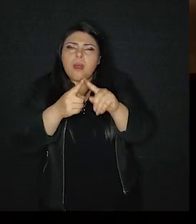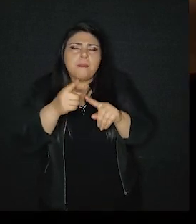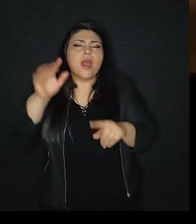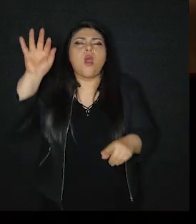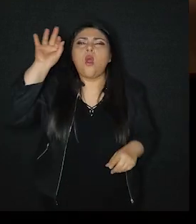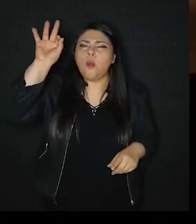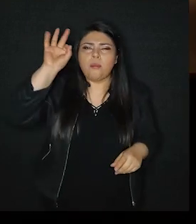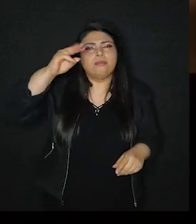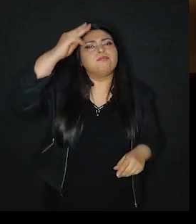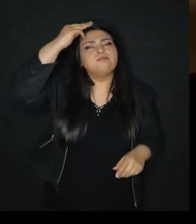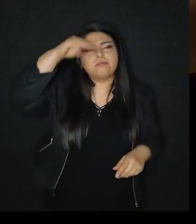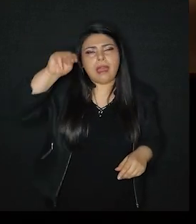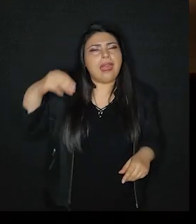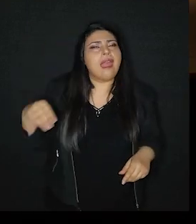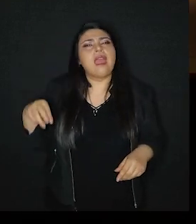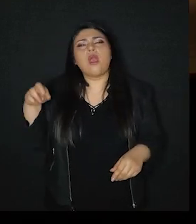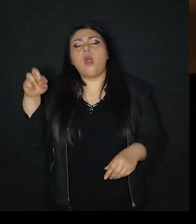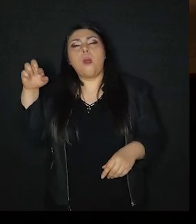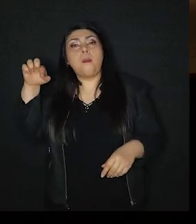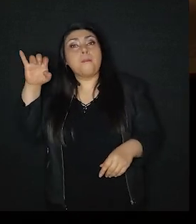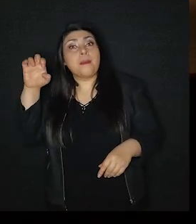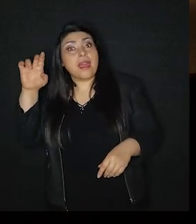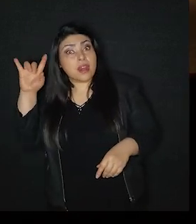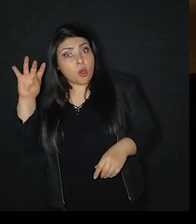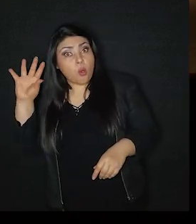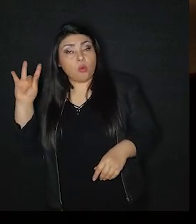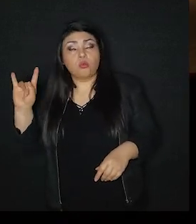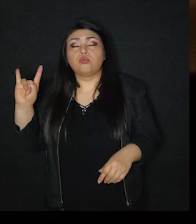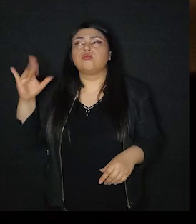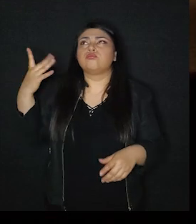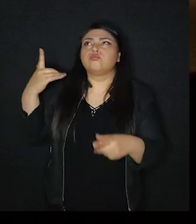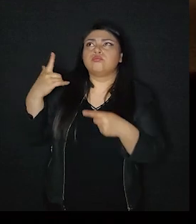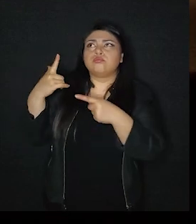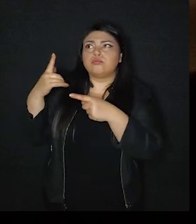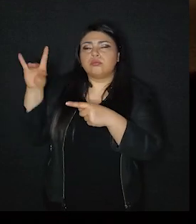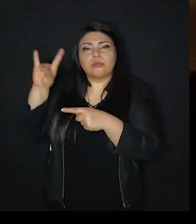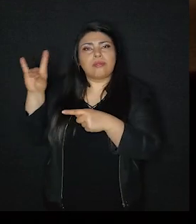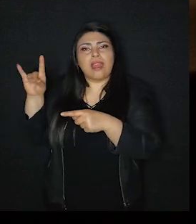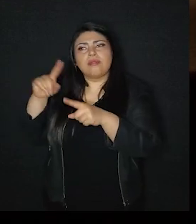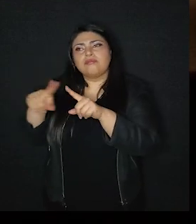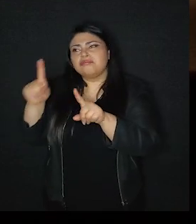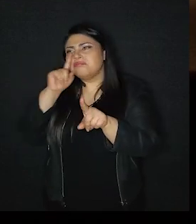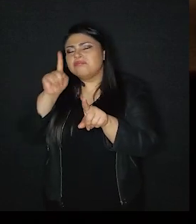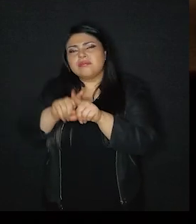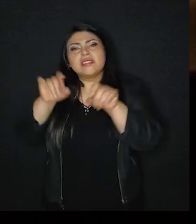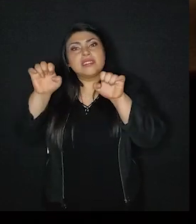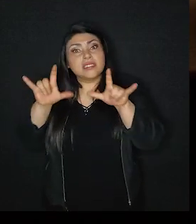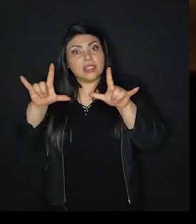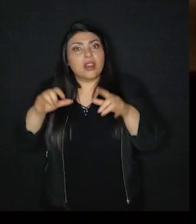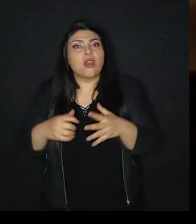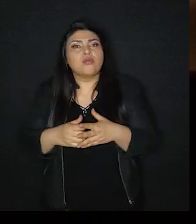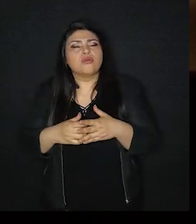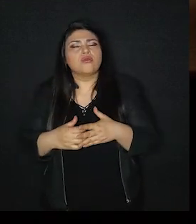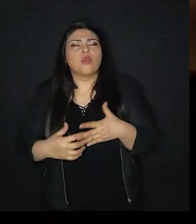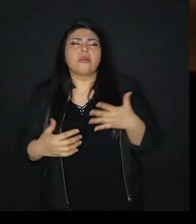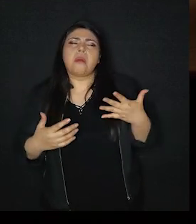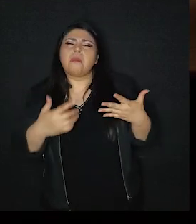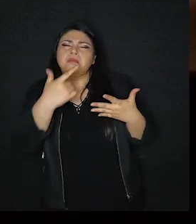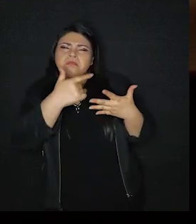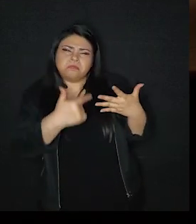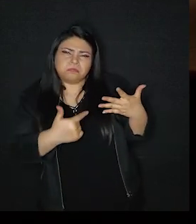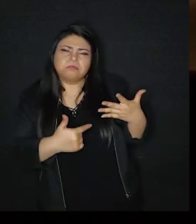otro está en Perú otro está en las frontera de Estados Unidos en la parte de Estados Unidos en lo que es San Diego